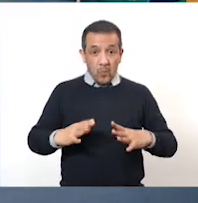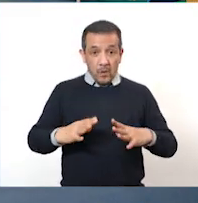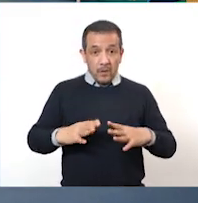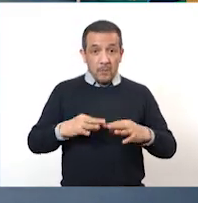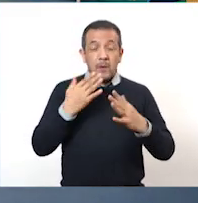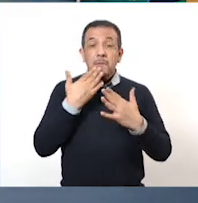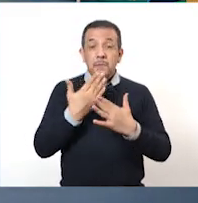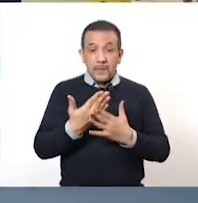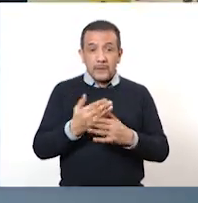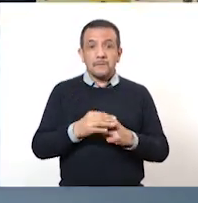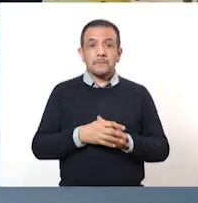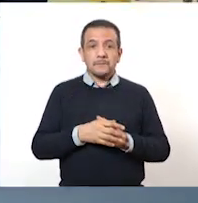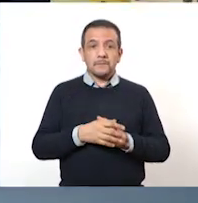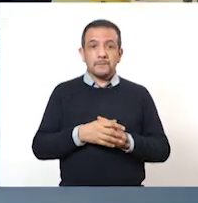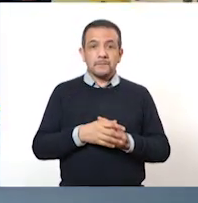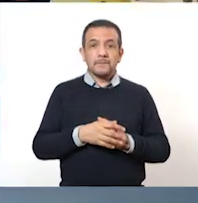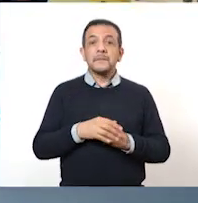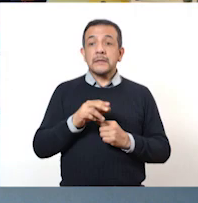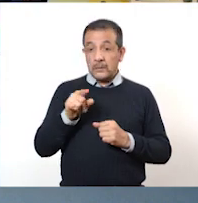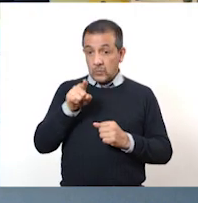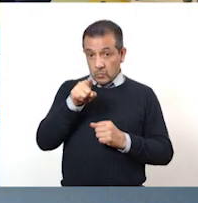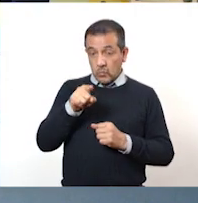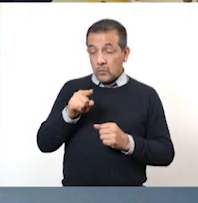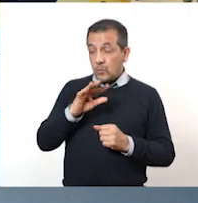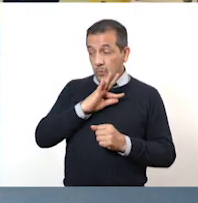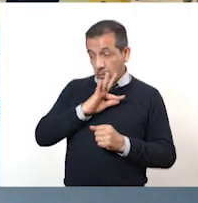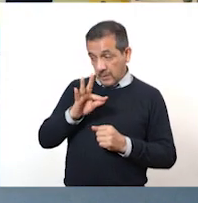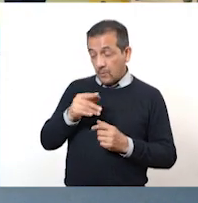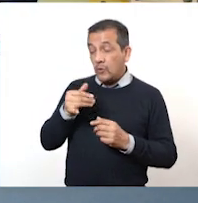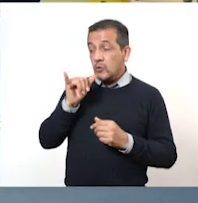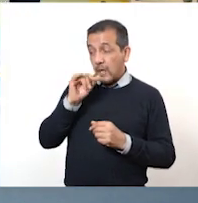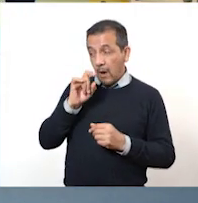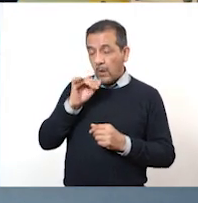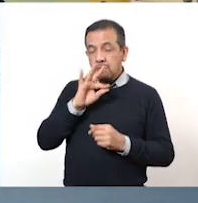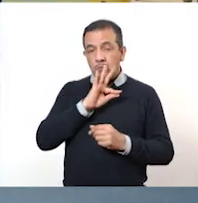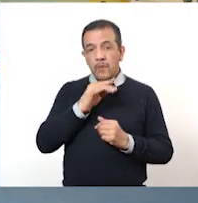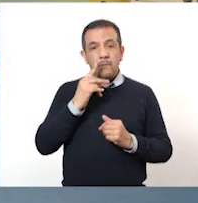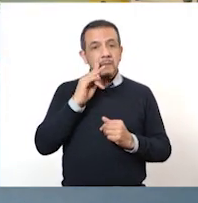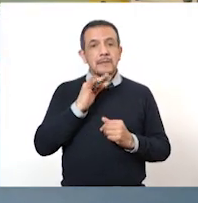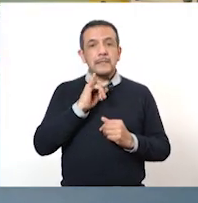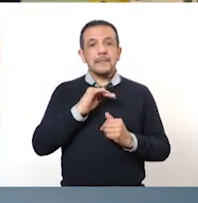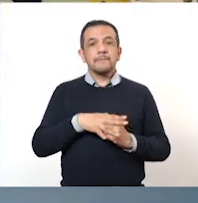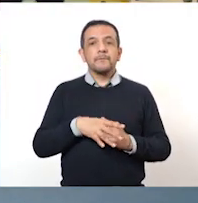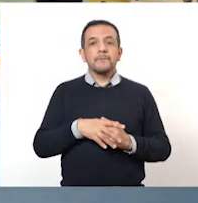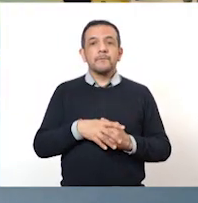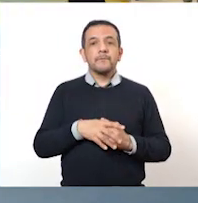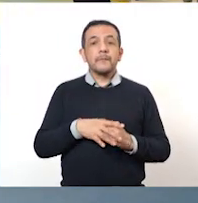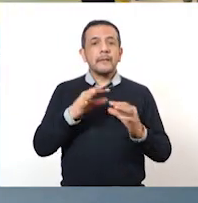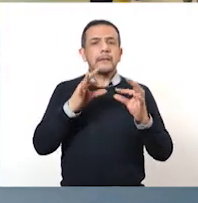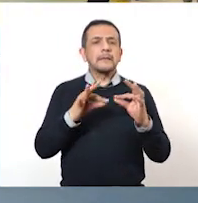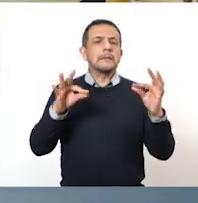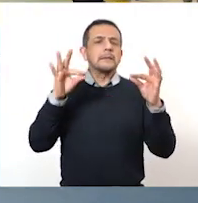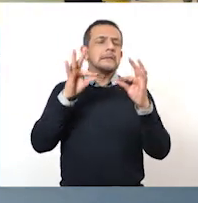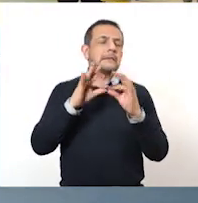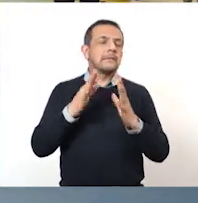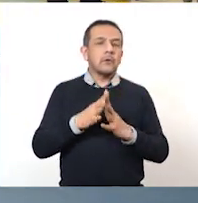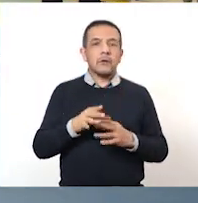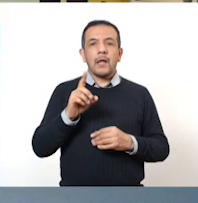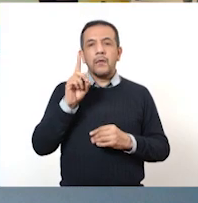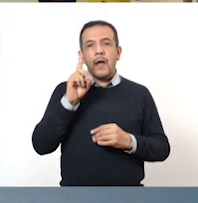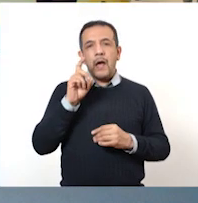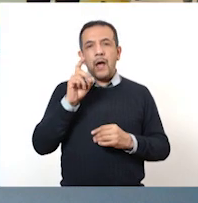cuerpo muy bien. Bien, ¿te parece si nos hidratamos? Adelante, sí. Bien. Mi botella está de este lado. Muy bien. Muy importante